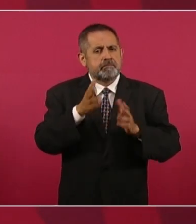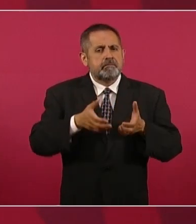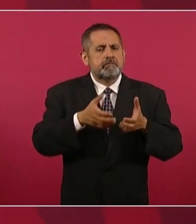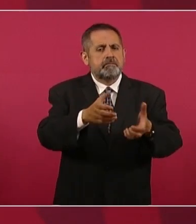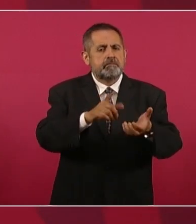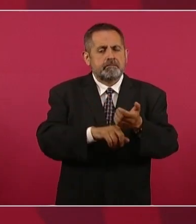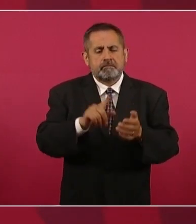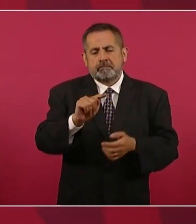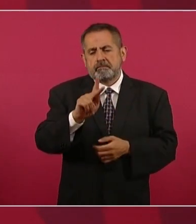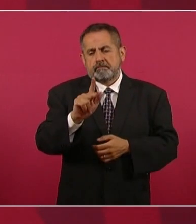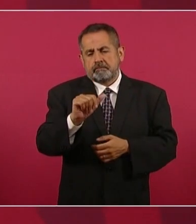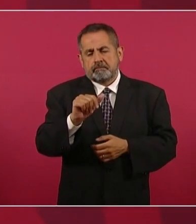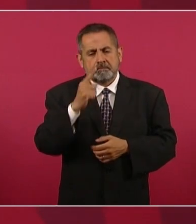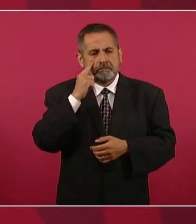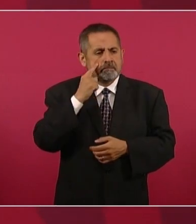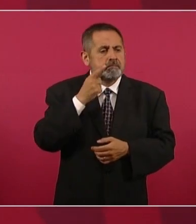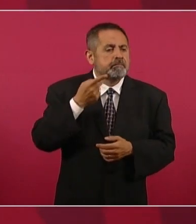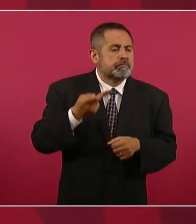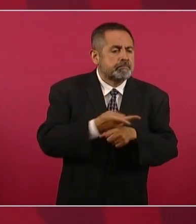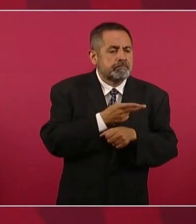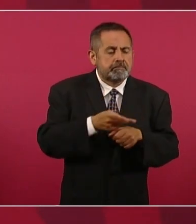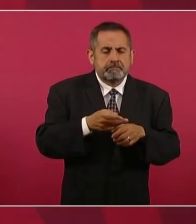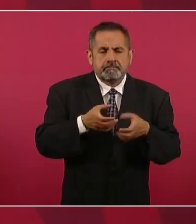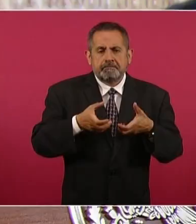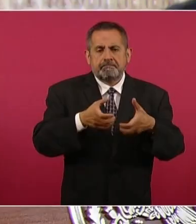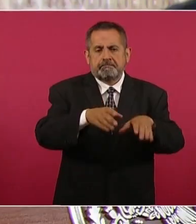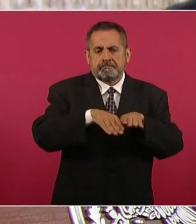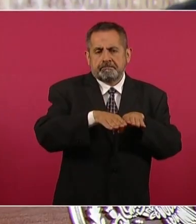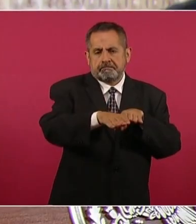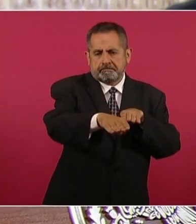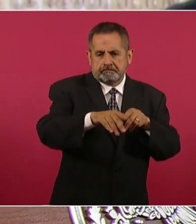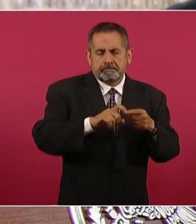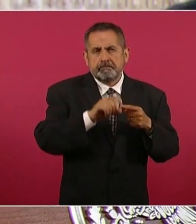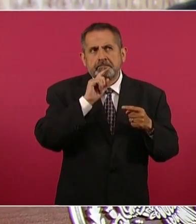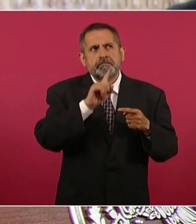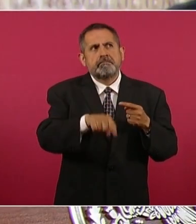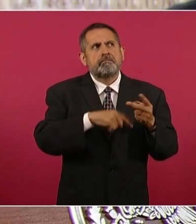mano de obra y vamos también a